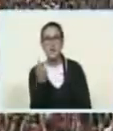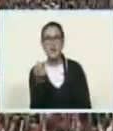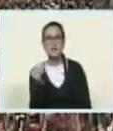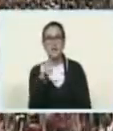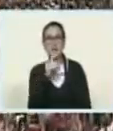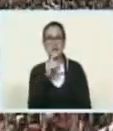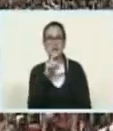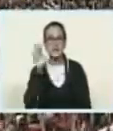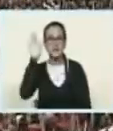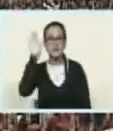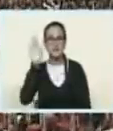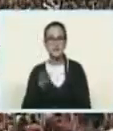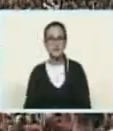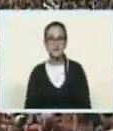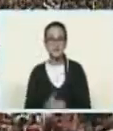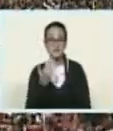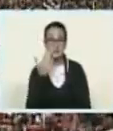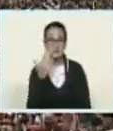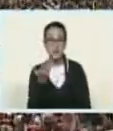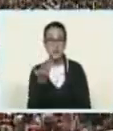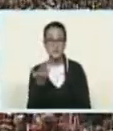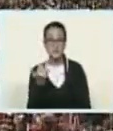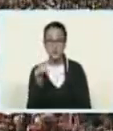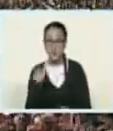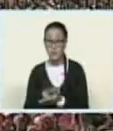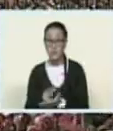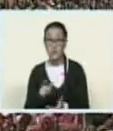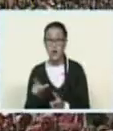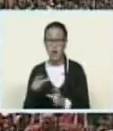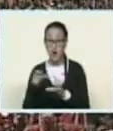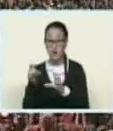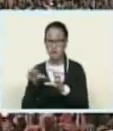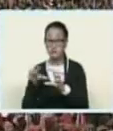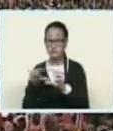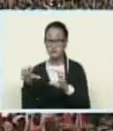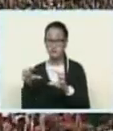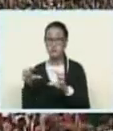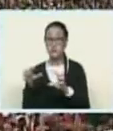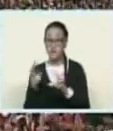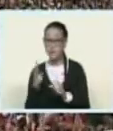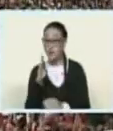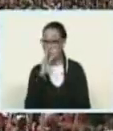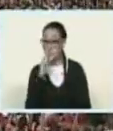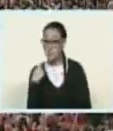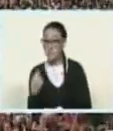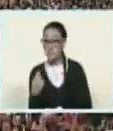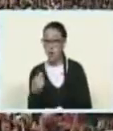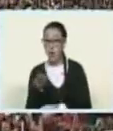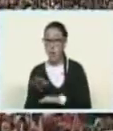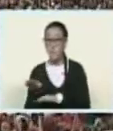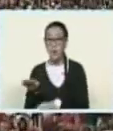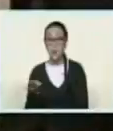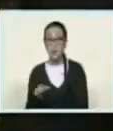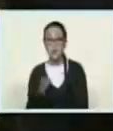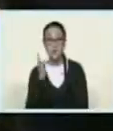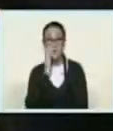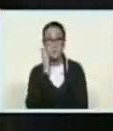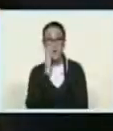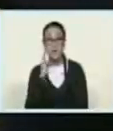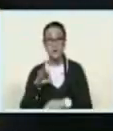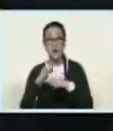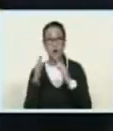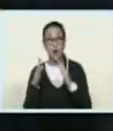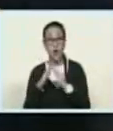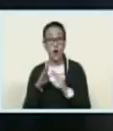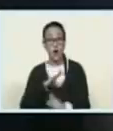Bueno, Héctor, ahí están los recursos. Ahí está el carnet, que llegue el bono educacional de apoyo a la madre, a Hogares de